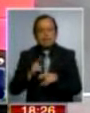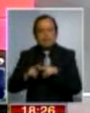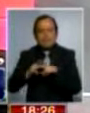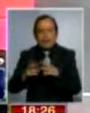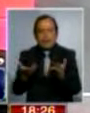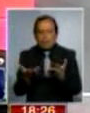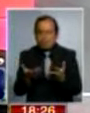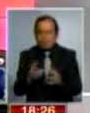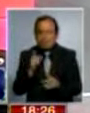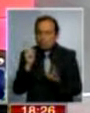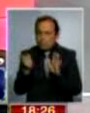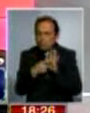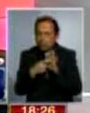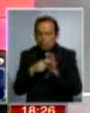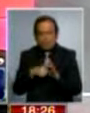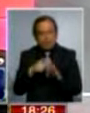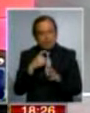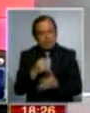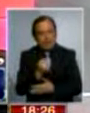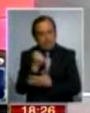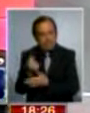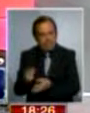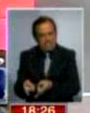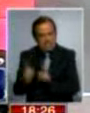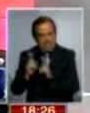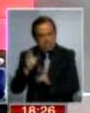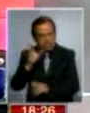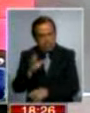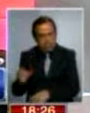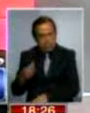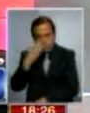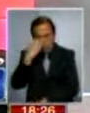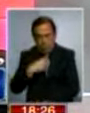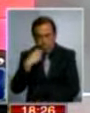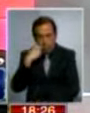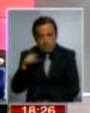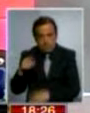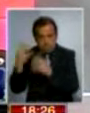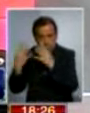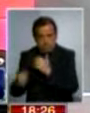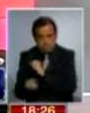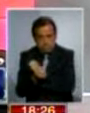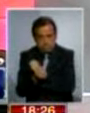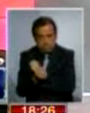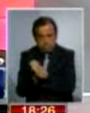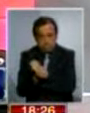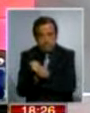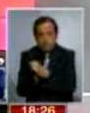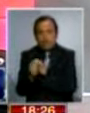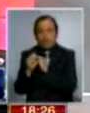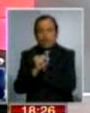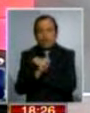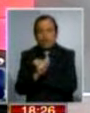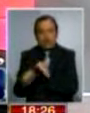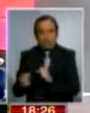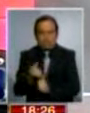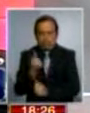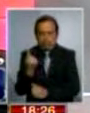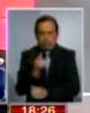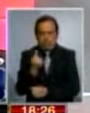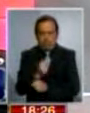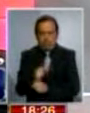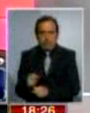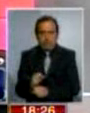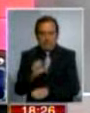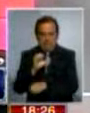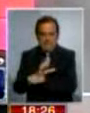que para garantizar el derecho irrestricto a los derechos humanos de las personas que están privadas de libertad, que no pueden socorrerse por sí mismas porque el